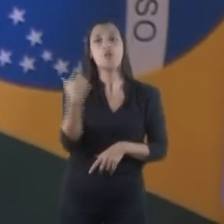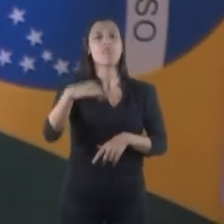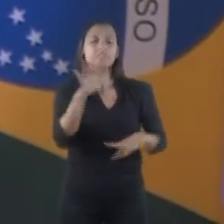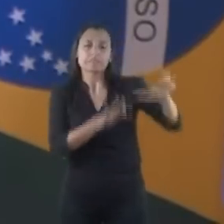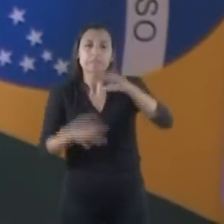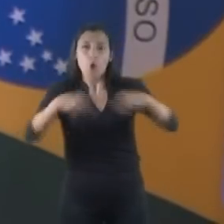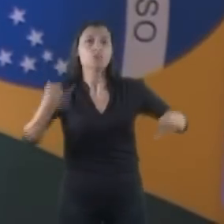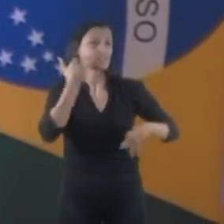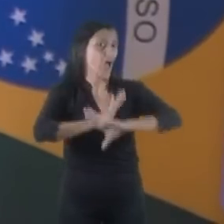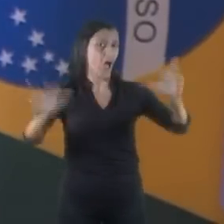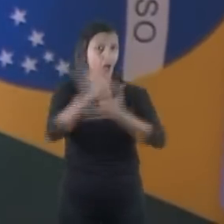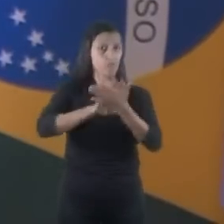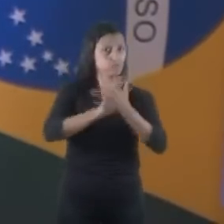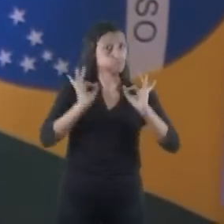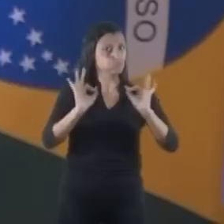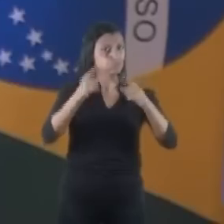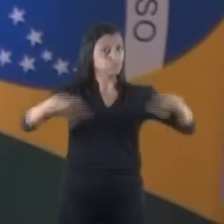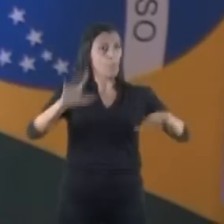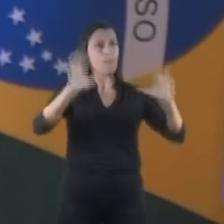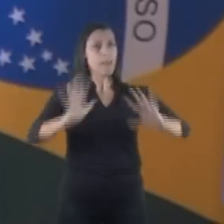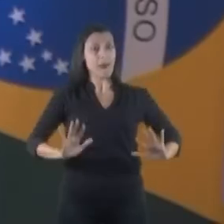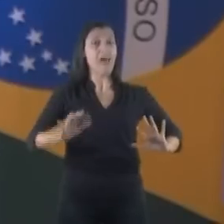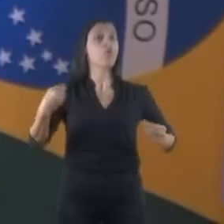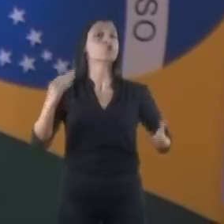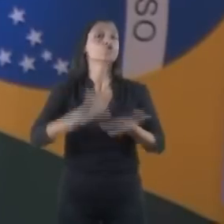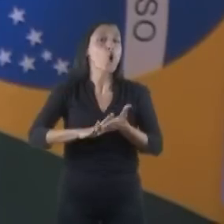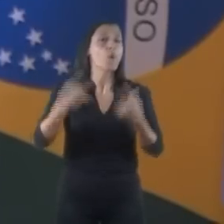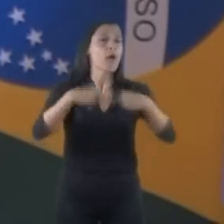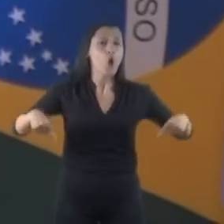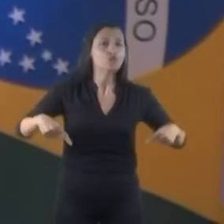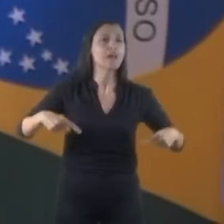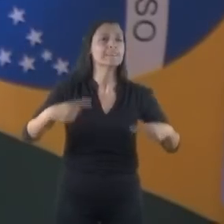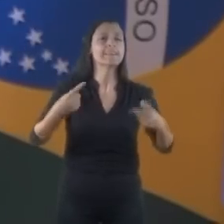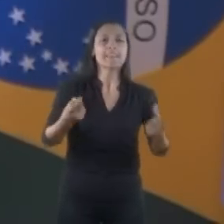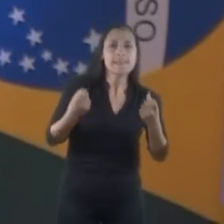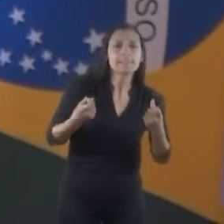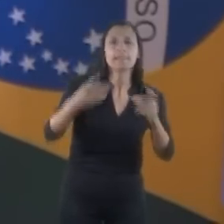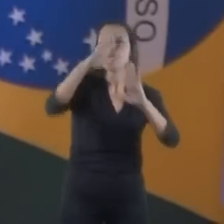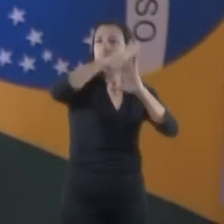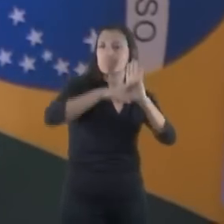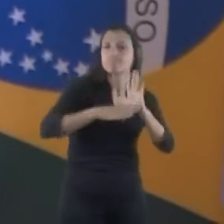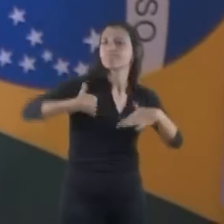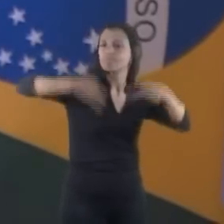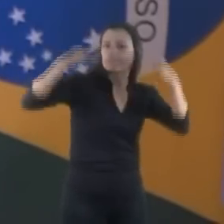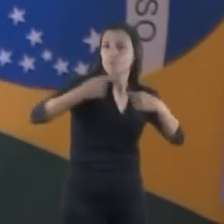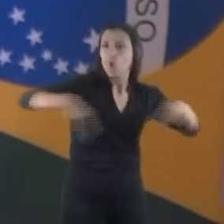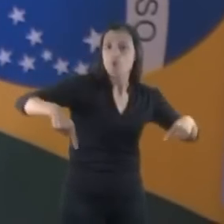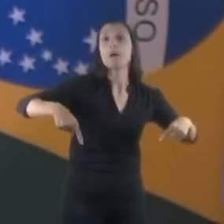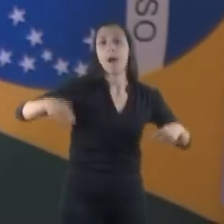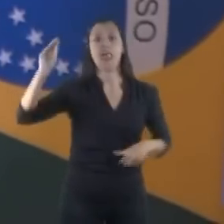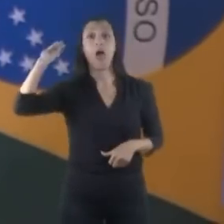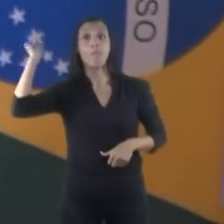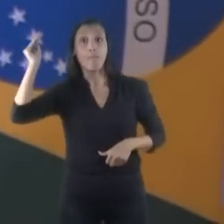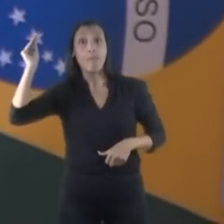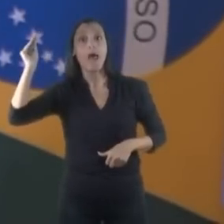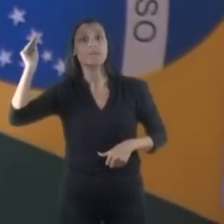hemos hecho, que tienen que ver con las garantías necesarias para que Brasil pueda de algún